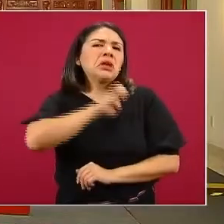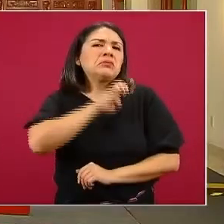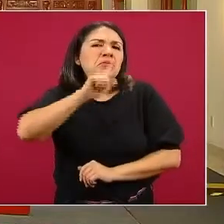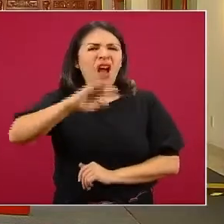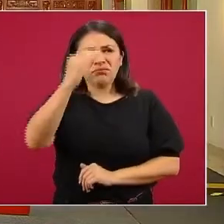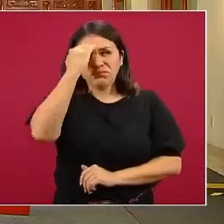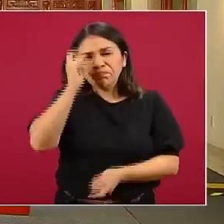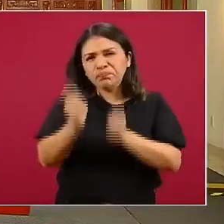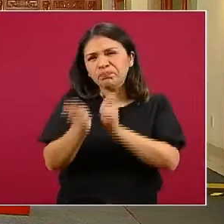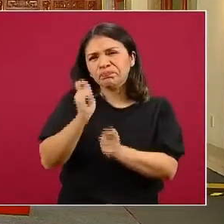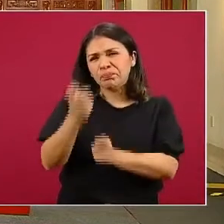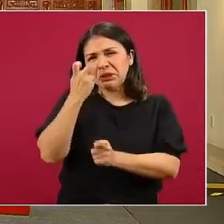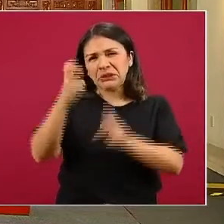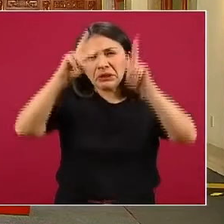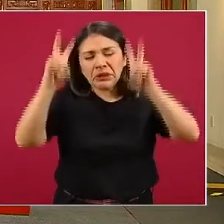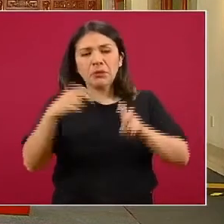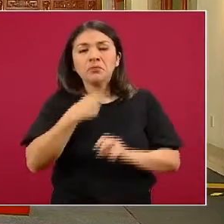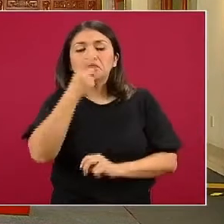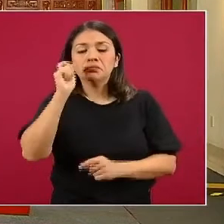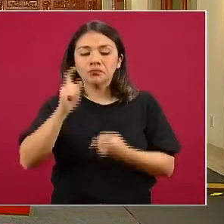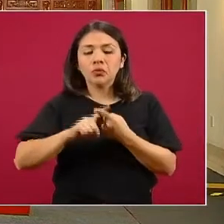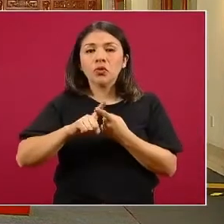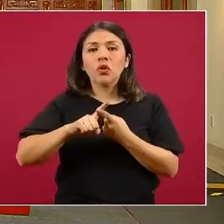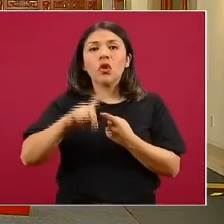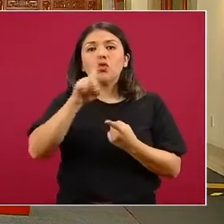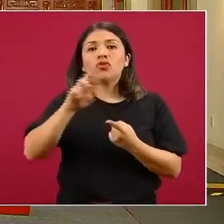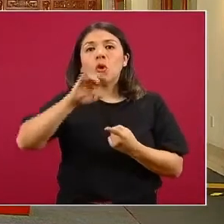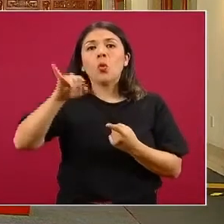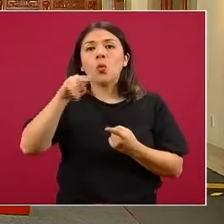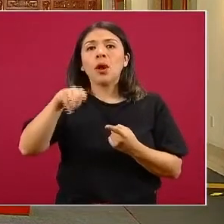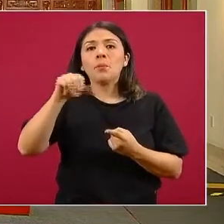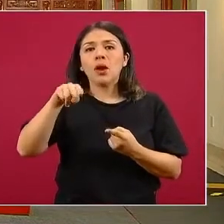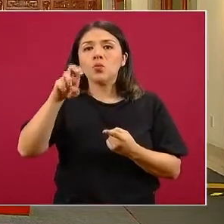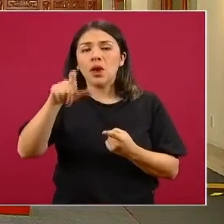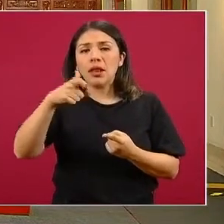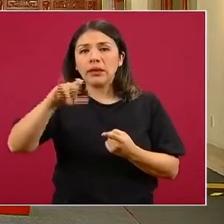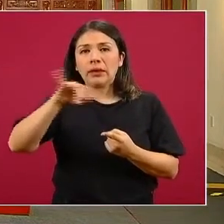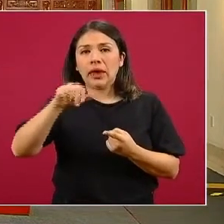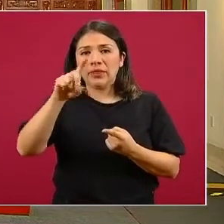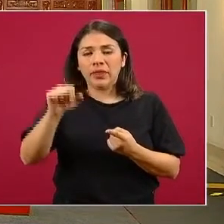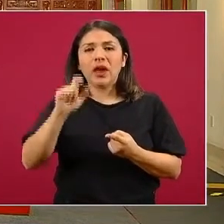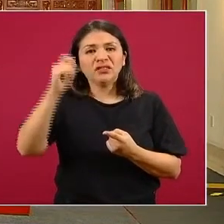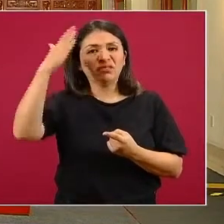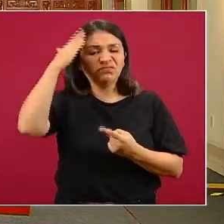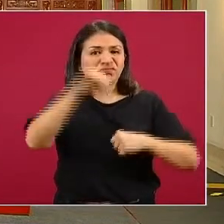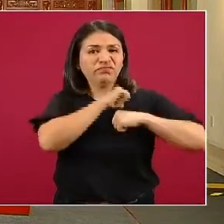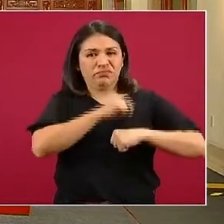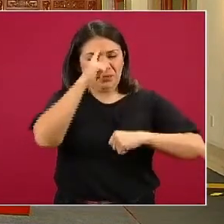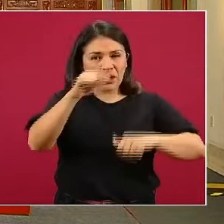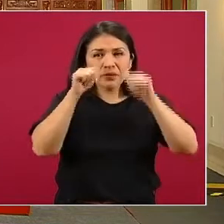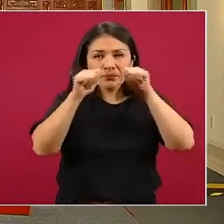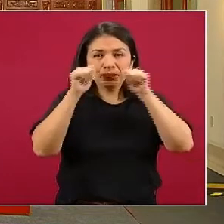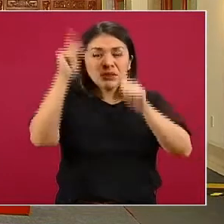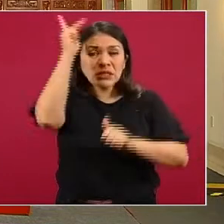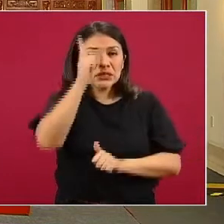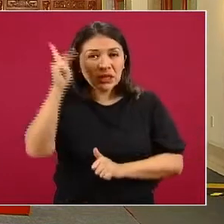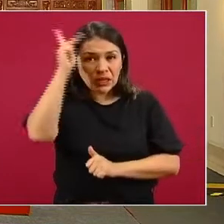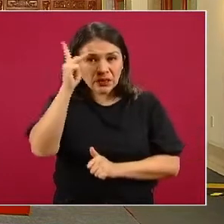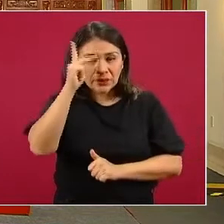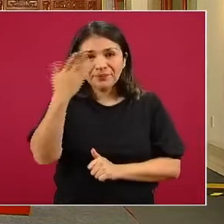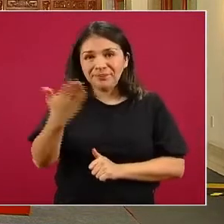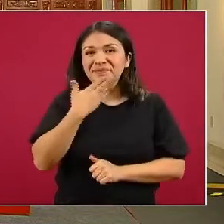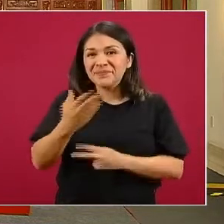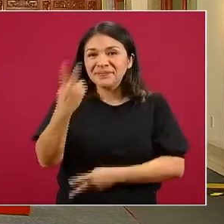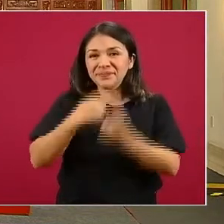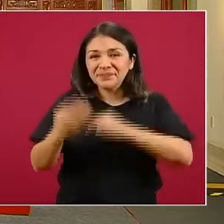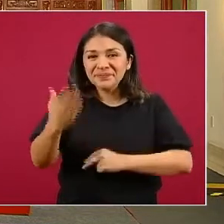en la materia, y los menciono, son el doctor Juan Manuel Quijada Gaitán, titular de los servicios de atención psiquiátrica. Bienvenido,